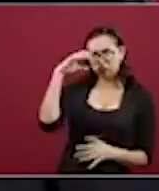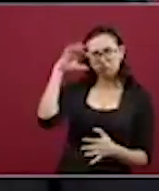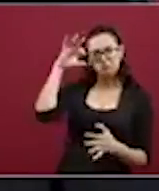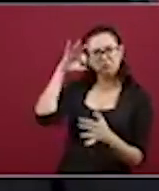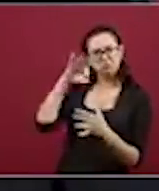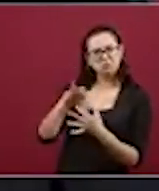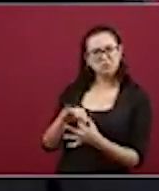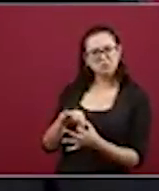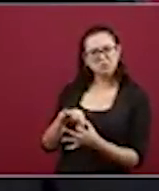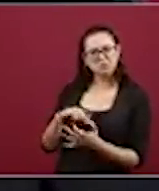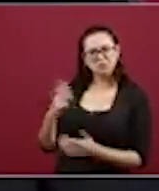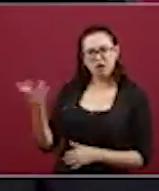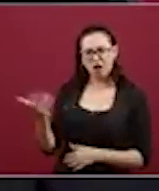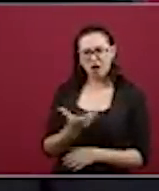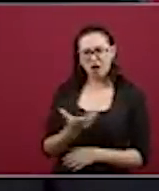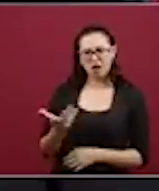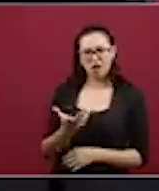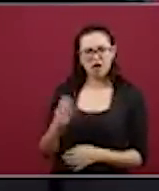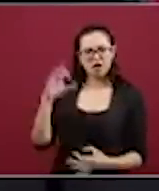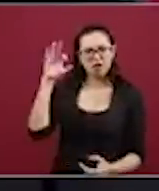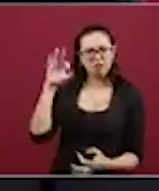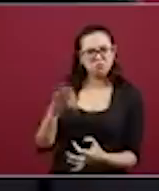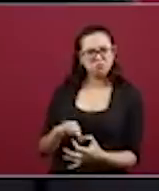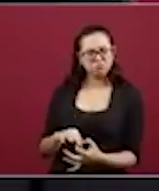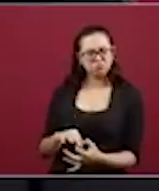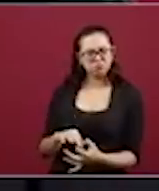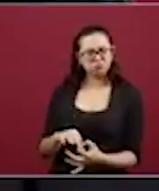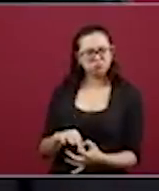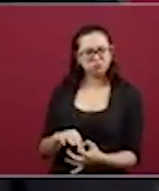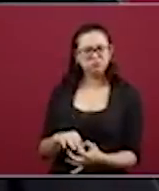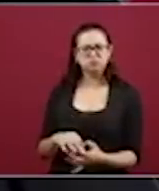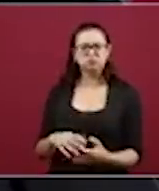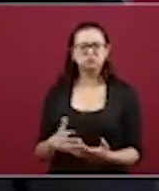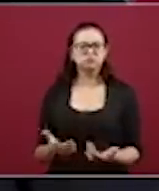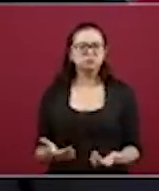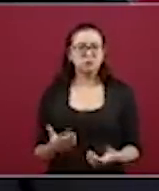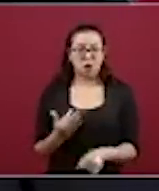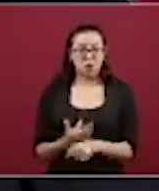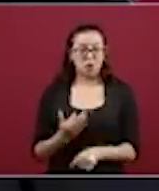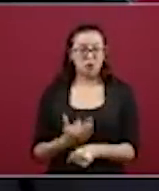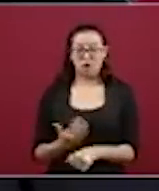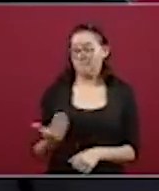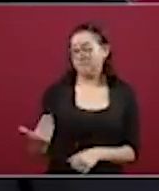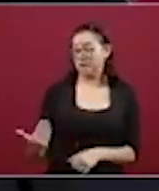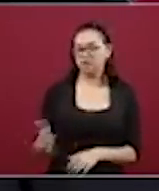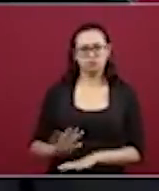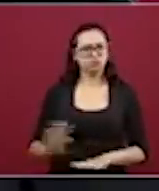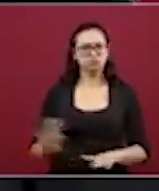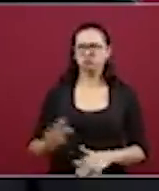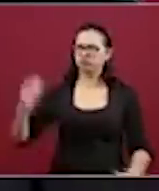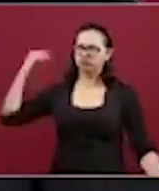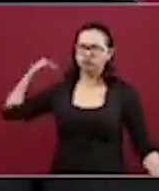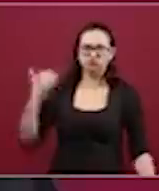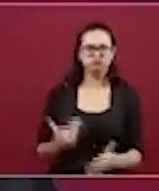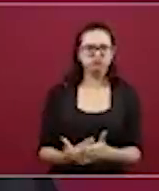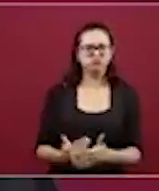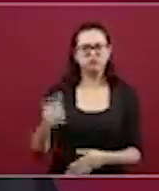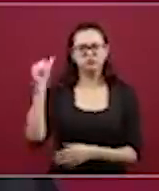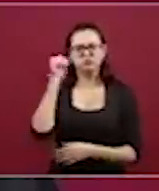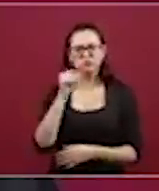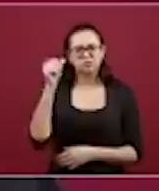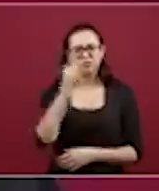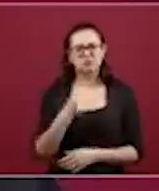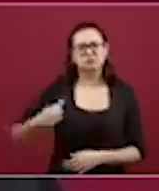no ahora, sino desde hace mucho tiempo, que luchamos por